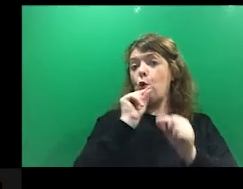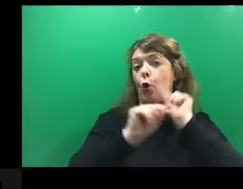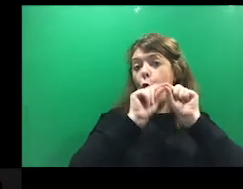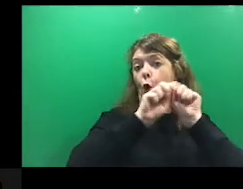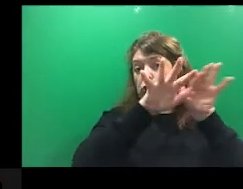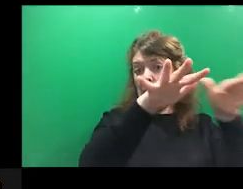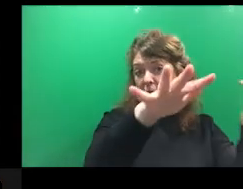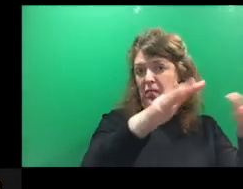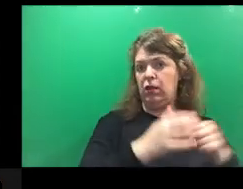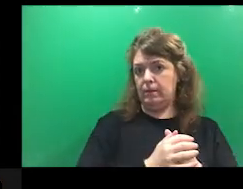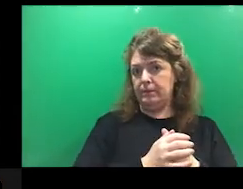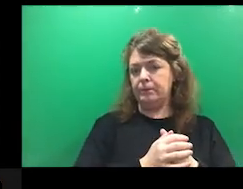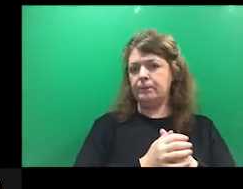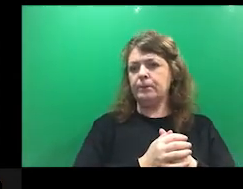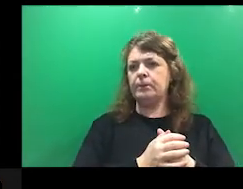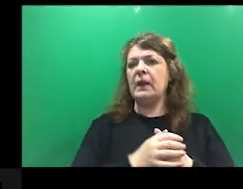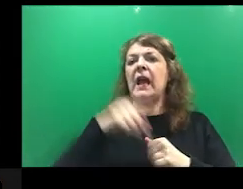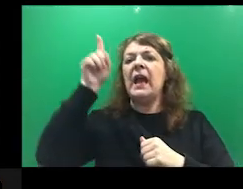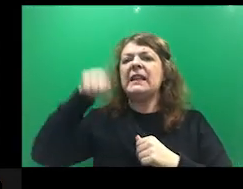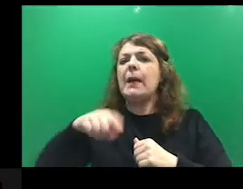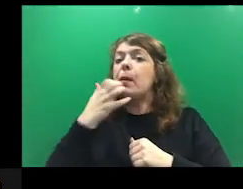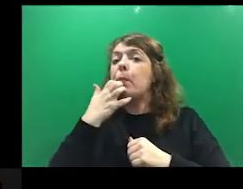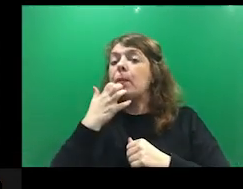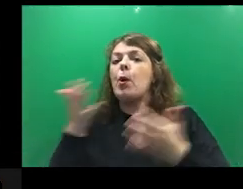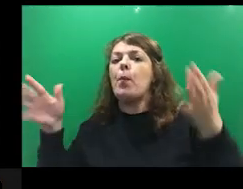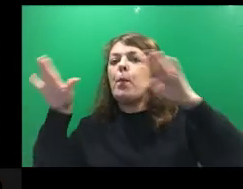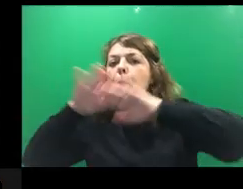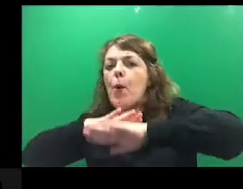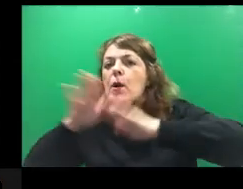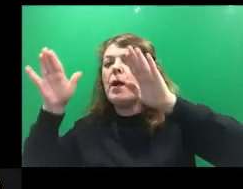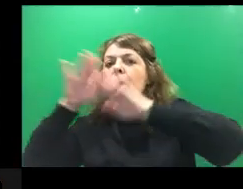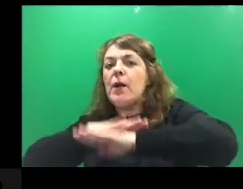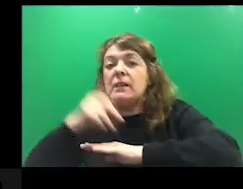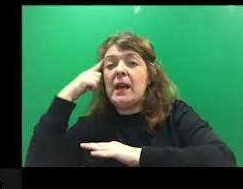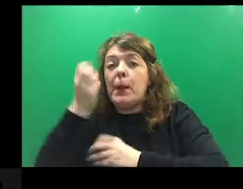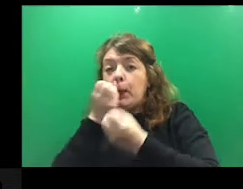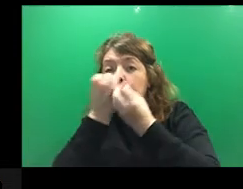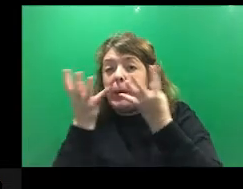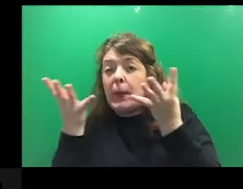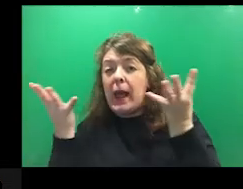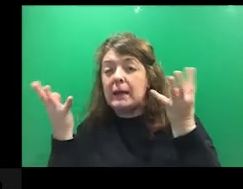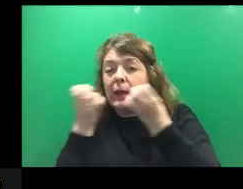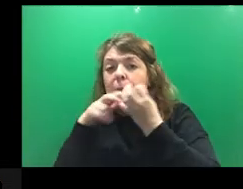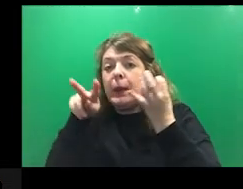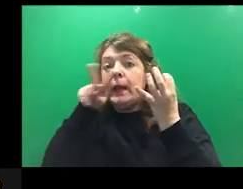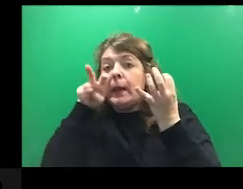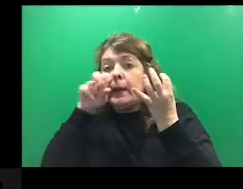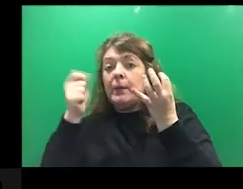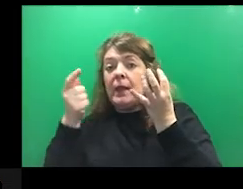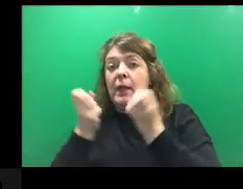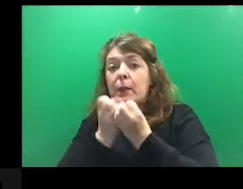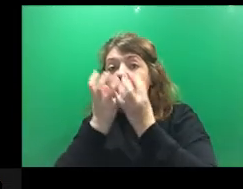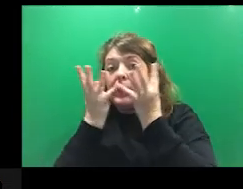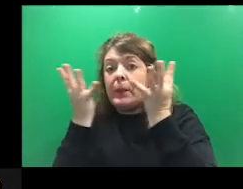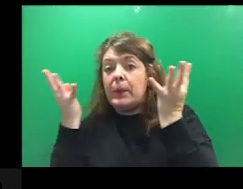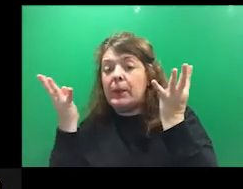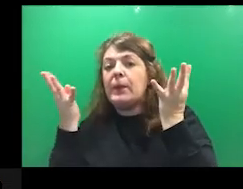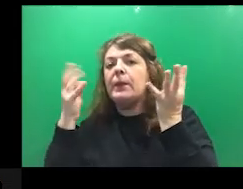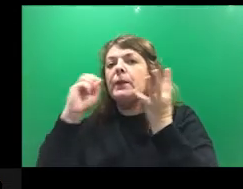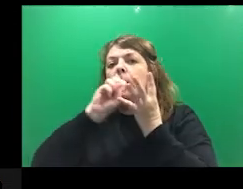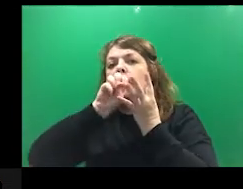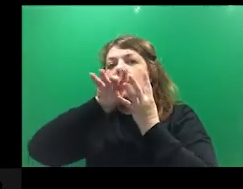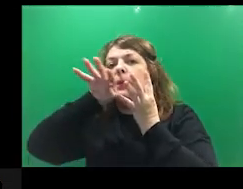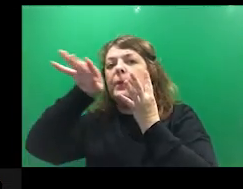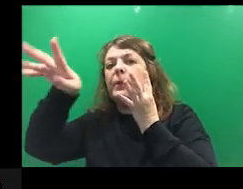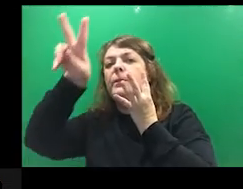más. Otra de las cosas que también sucede es que por las noches las plantas generan CO2 porque es cuando respiran,